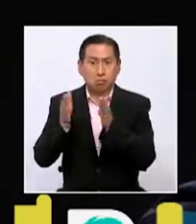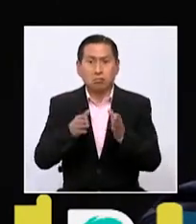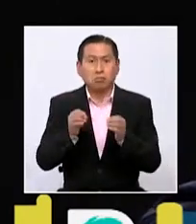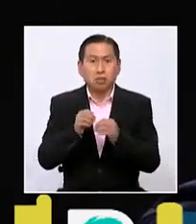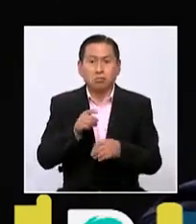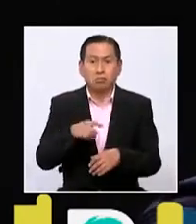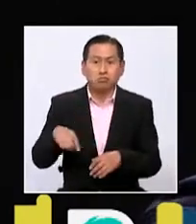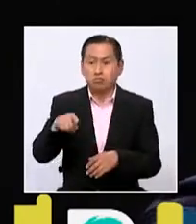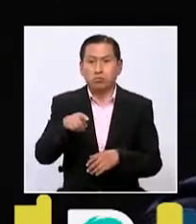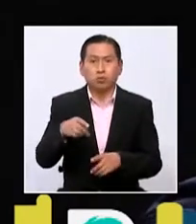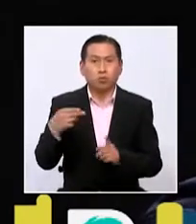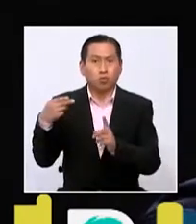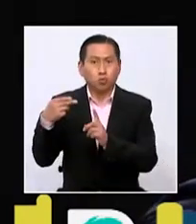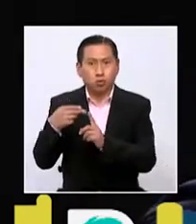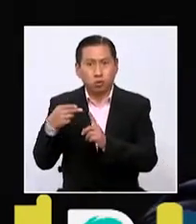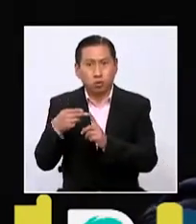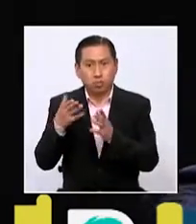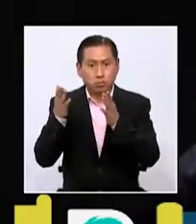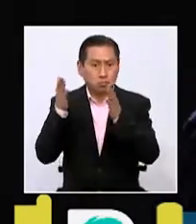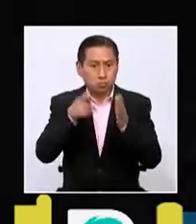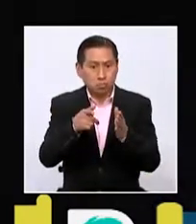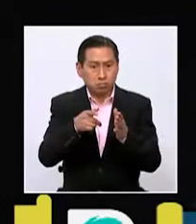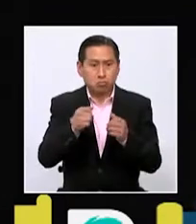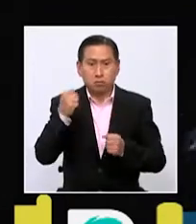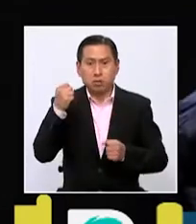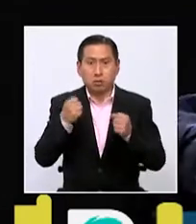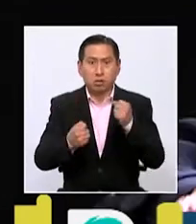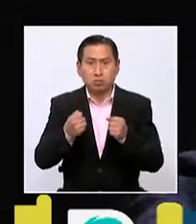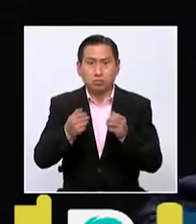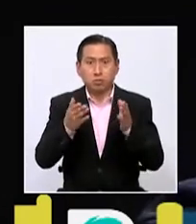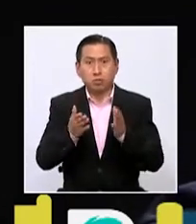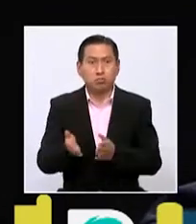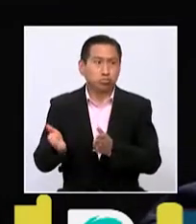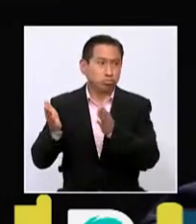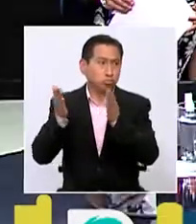sector hostelero, al sector de transporte,